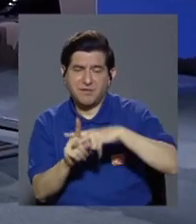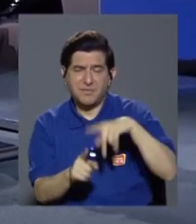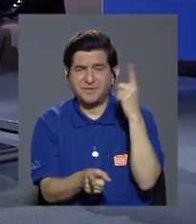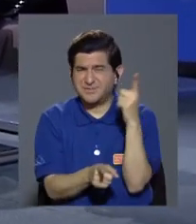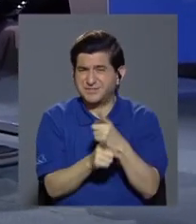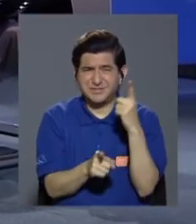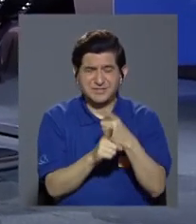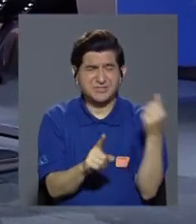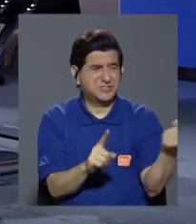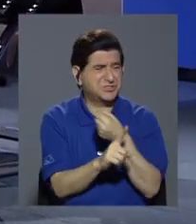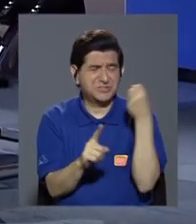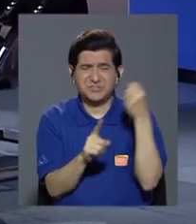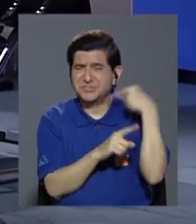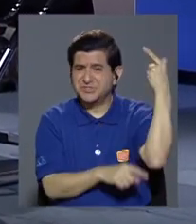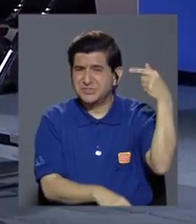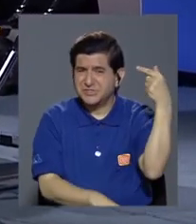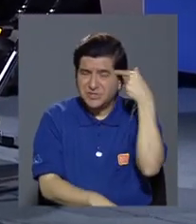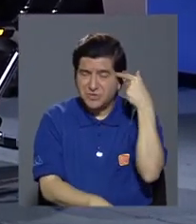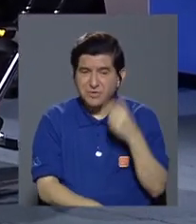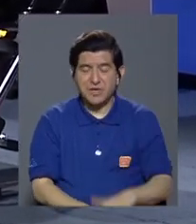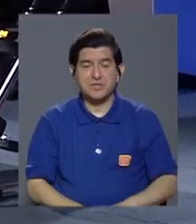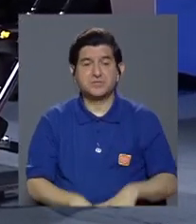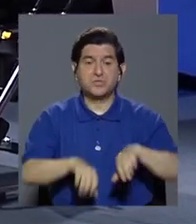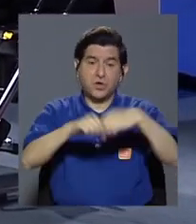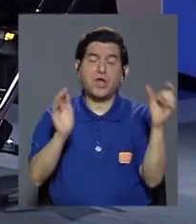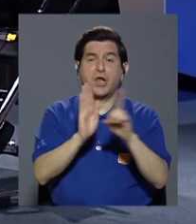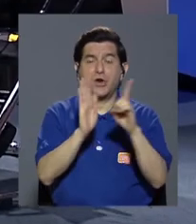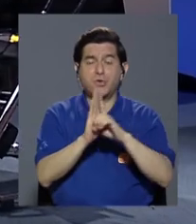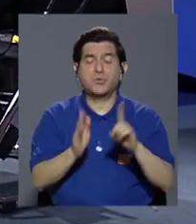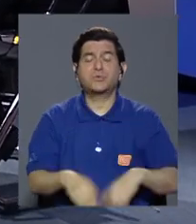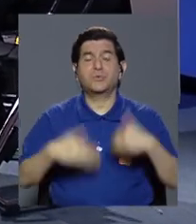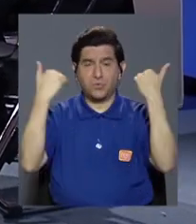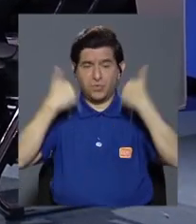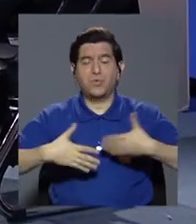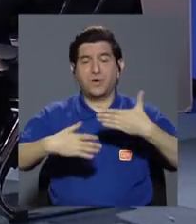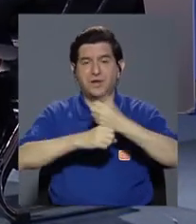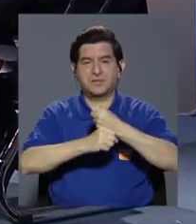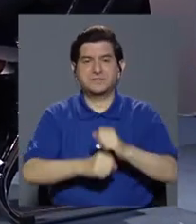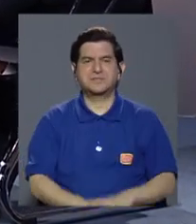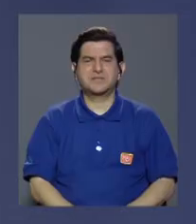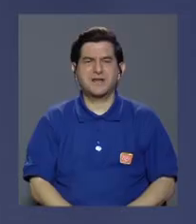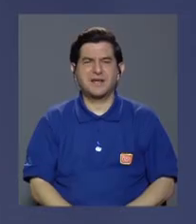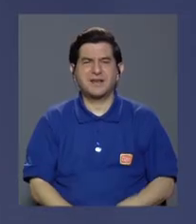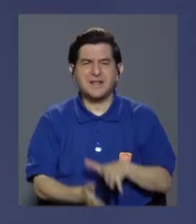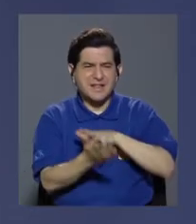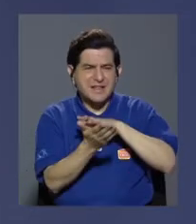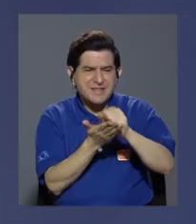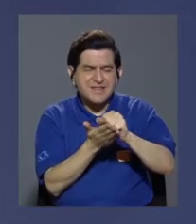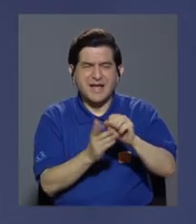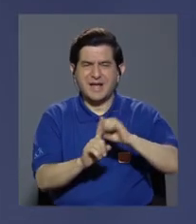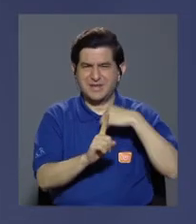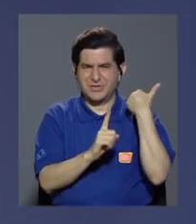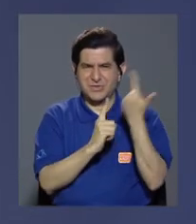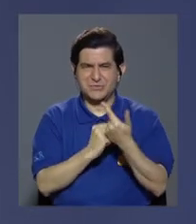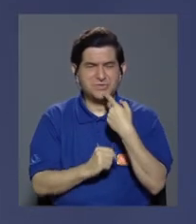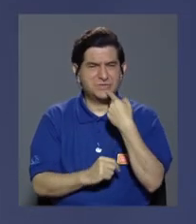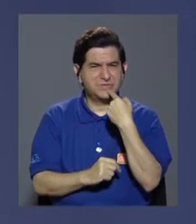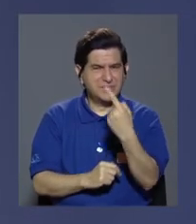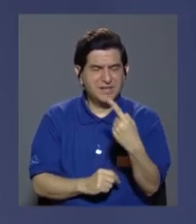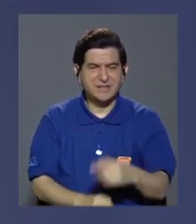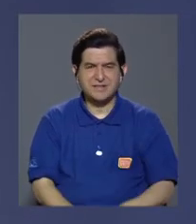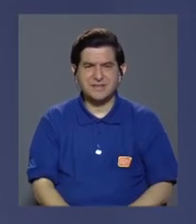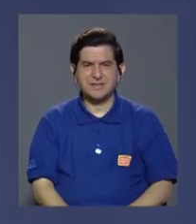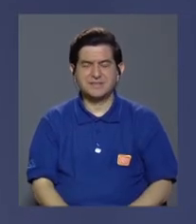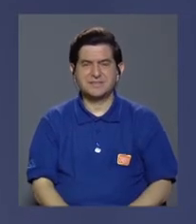de la violencia estatal que conduce a violaciones de la reparación de los daños sociales que ustedes también llaman desde el